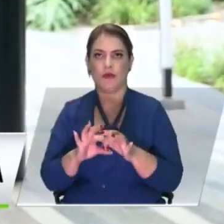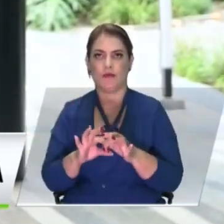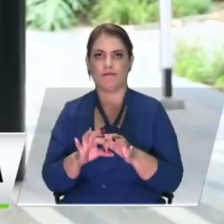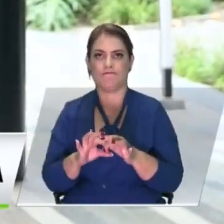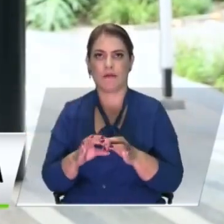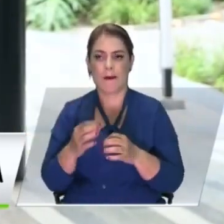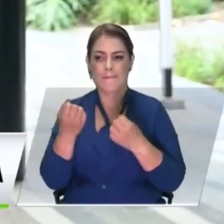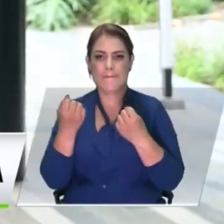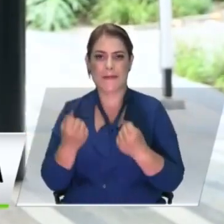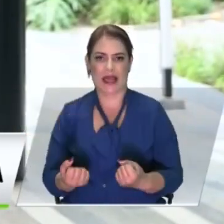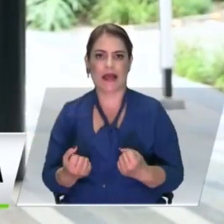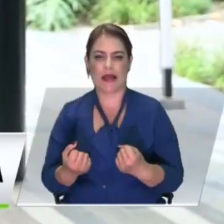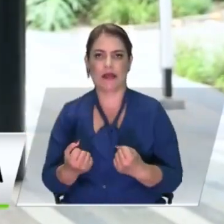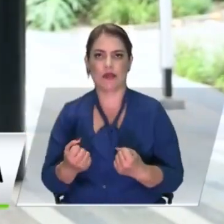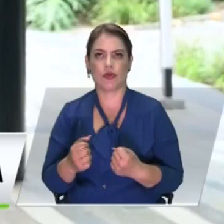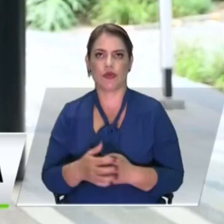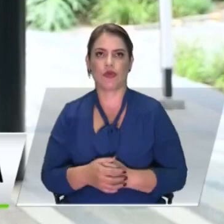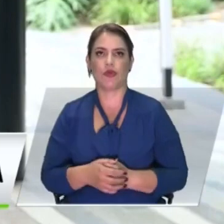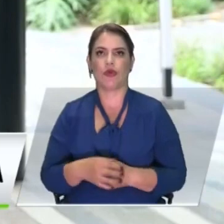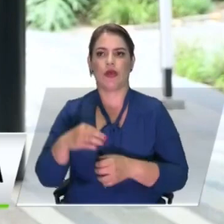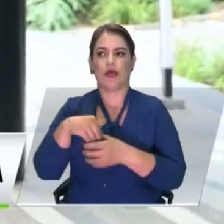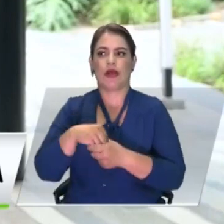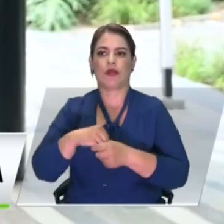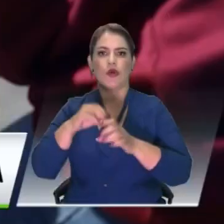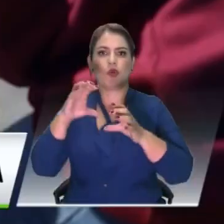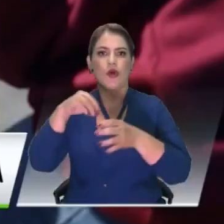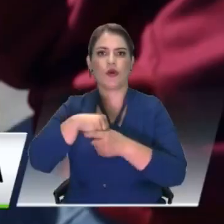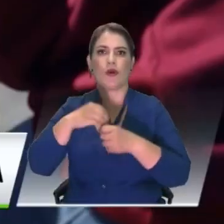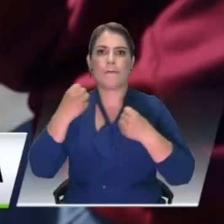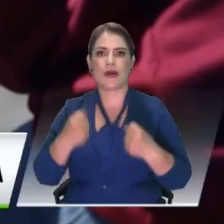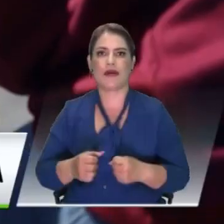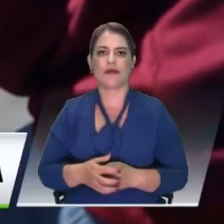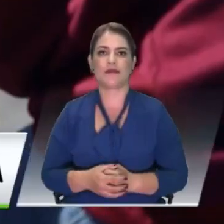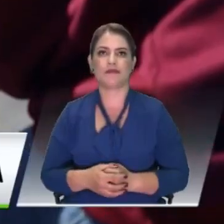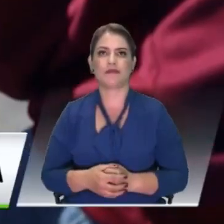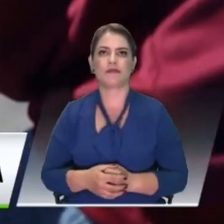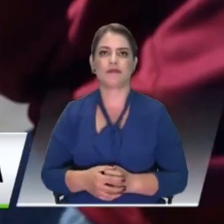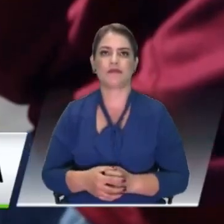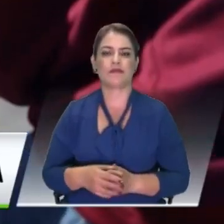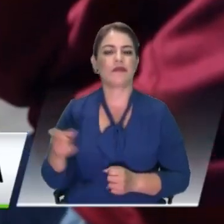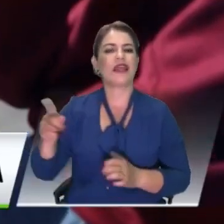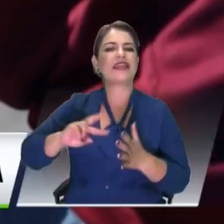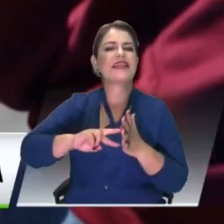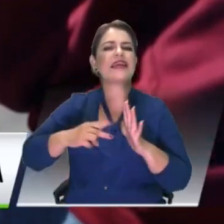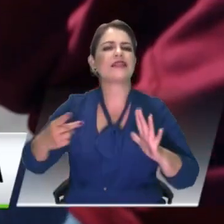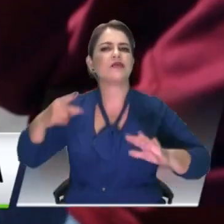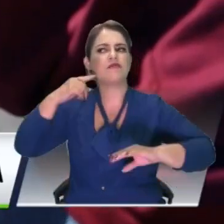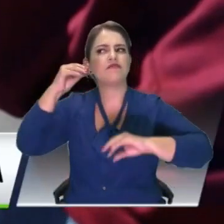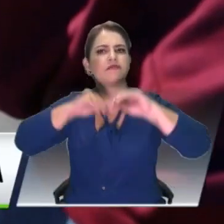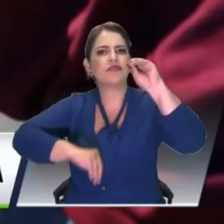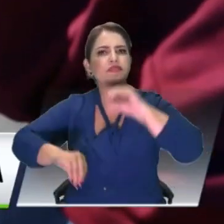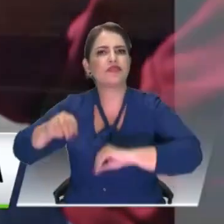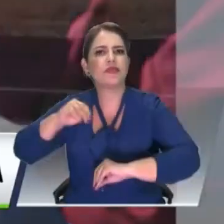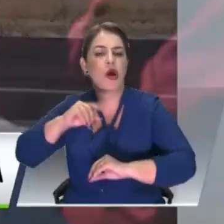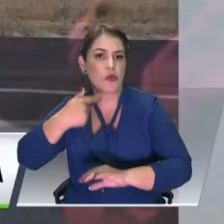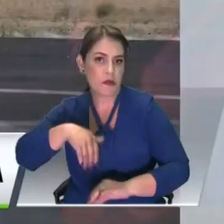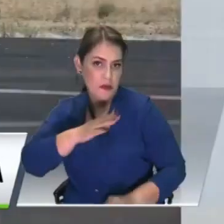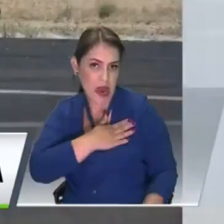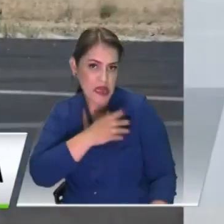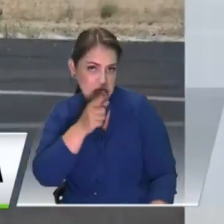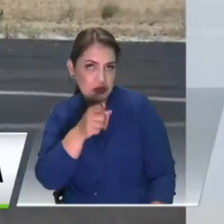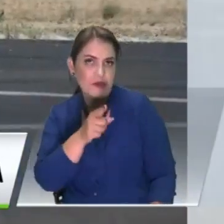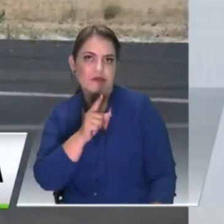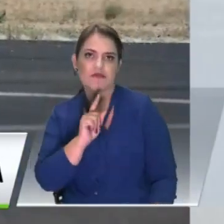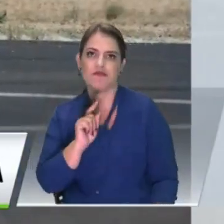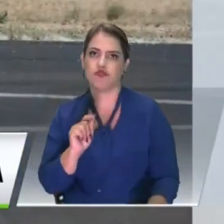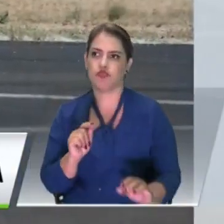cantidad de peso en el fuselaje que viene siendo el cuerpo de la aeronave. La técnica utilizada para diseñar esta aeronave paisa demostró ser